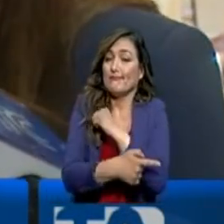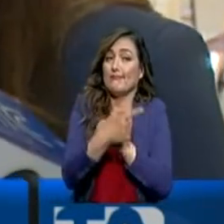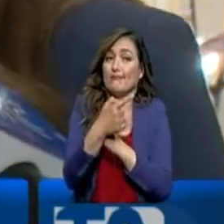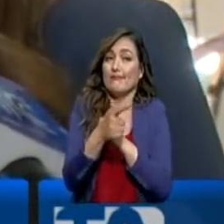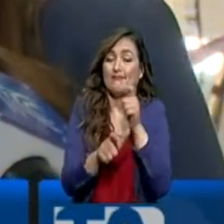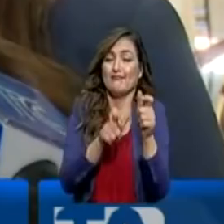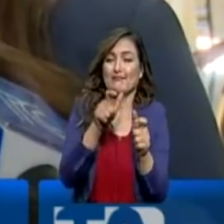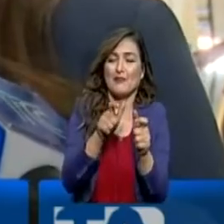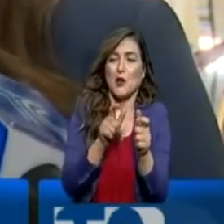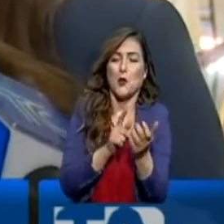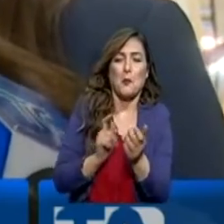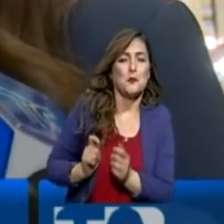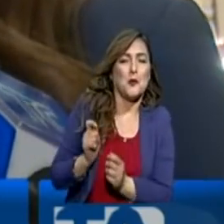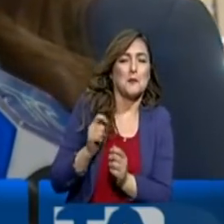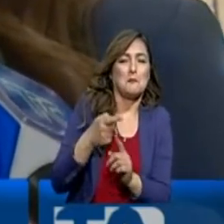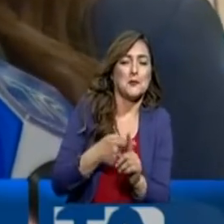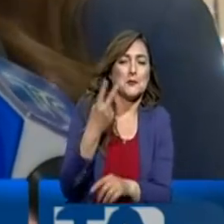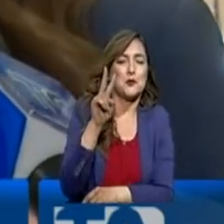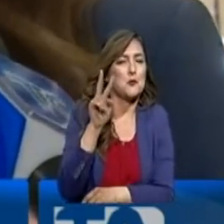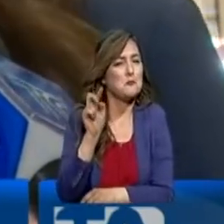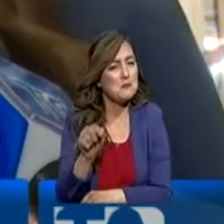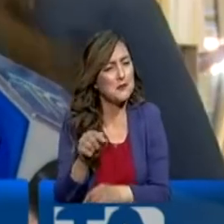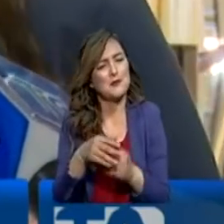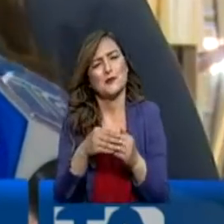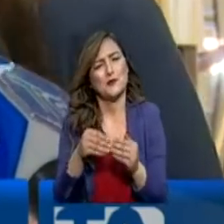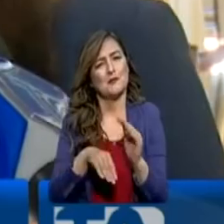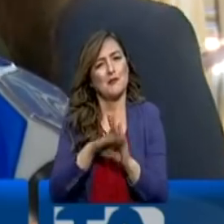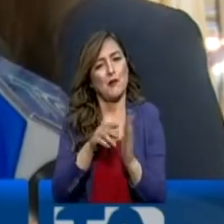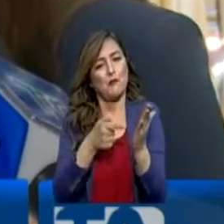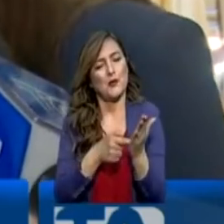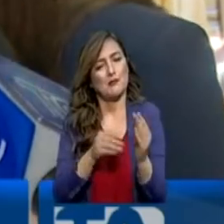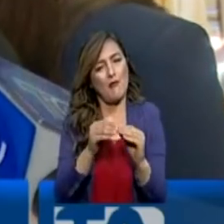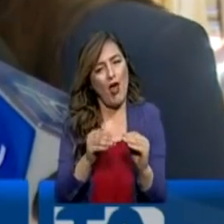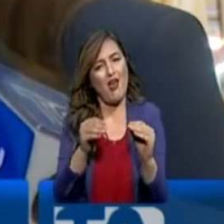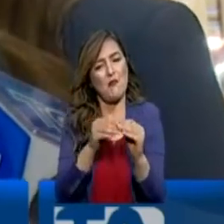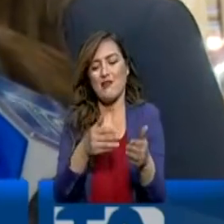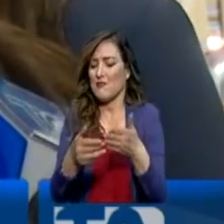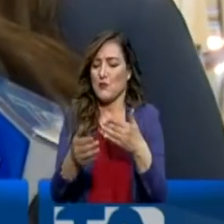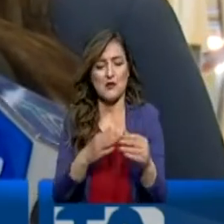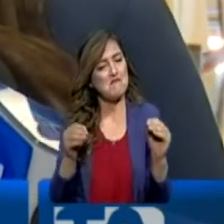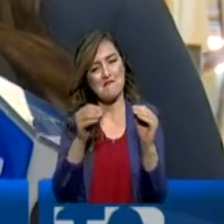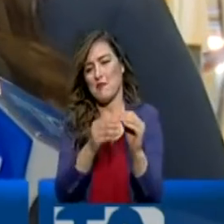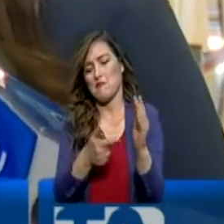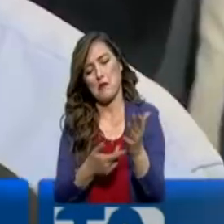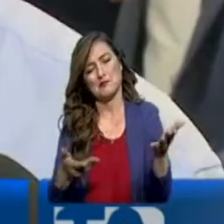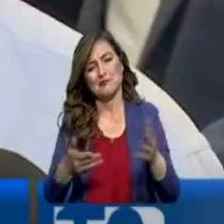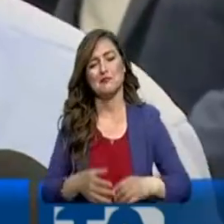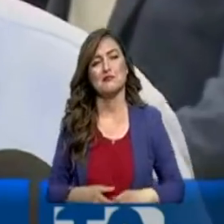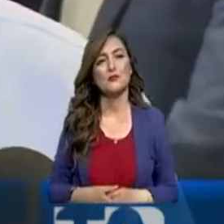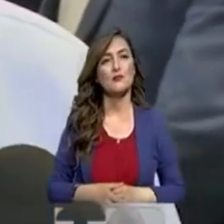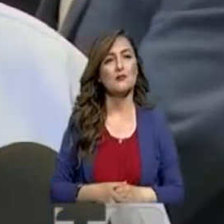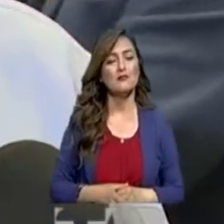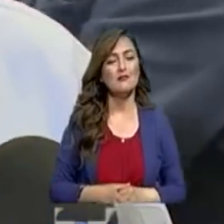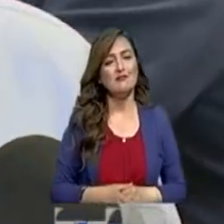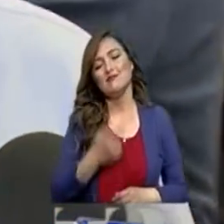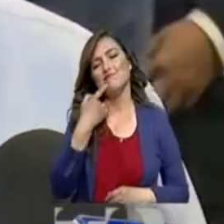clase media y con más tributos. Más tributos son más tributos de cualquier manera. El eliminar exenciones. Nosotros